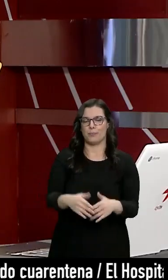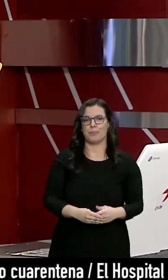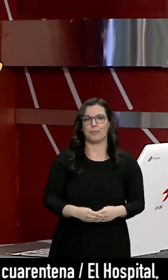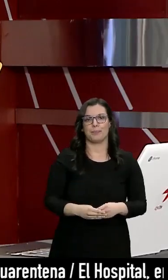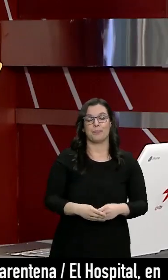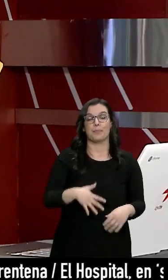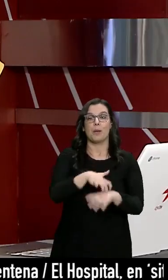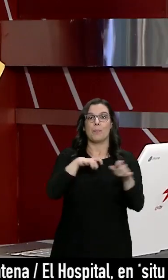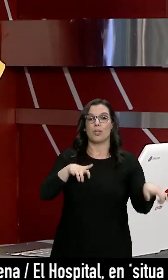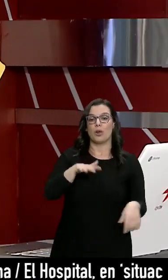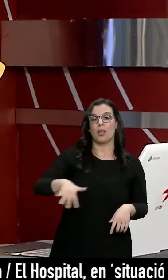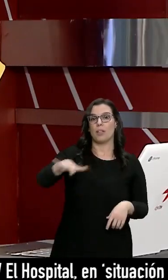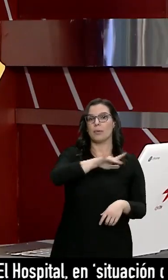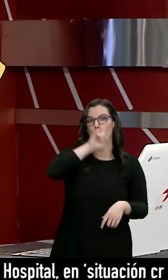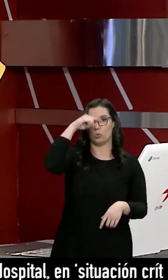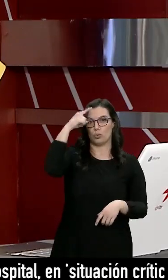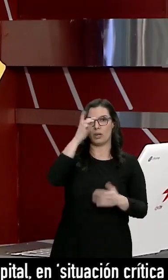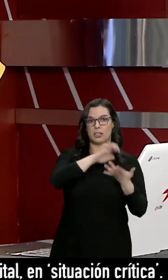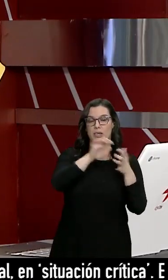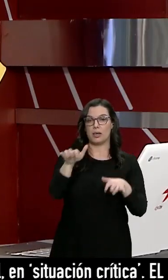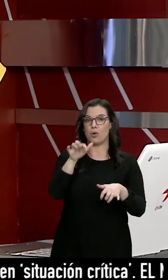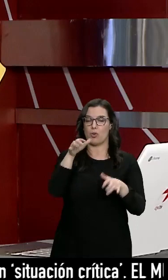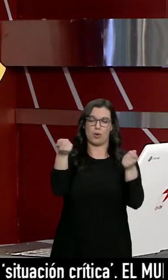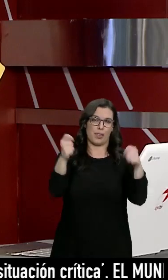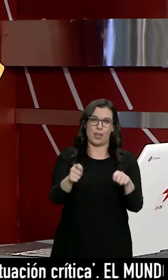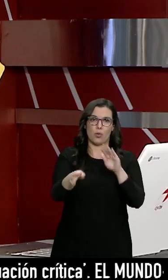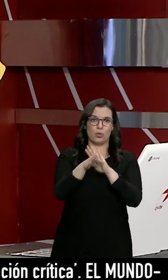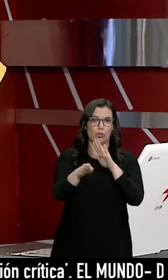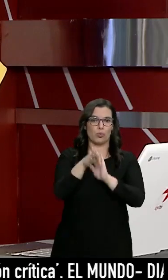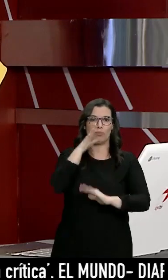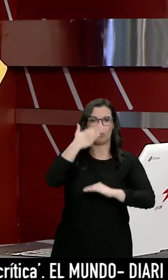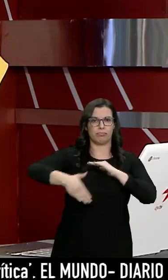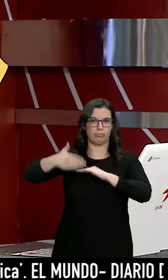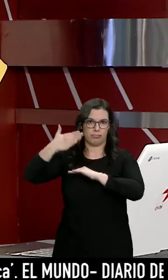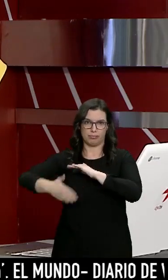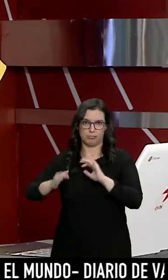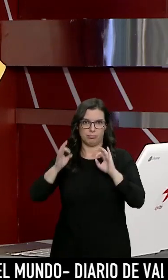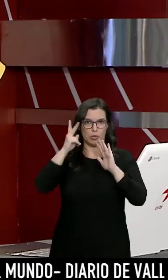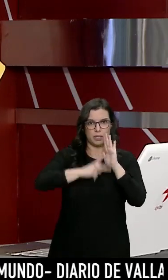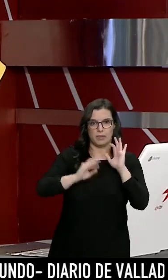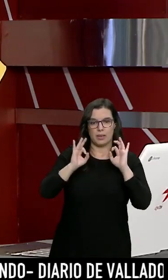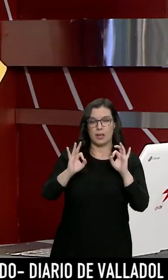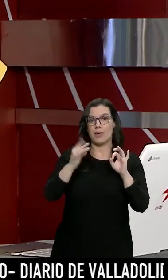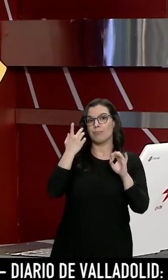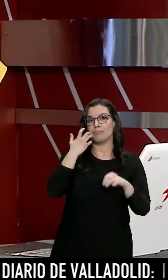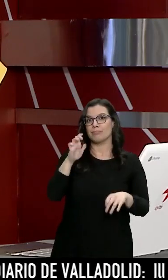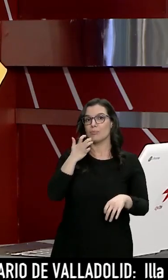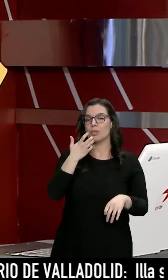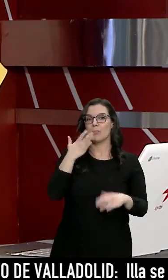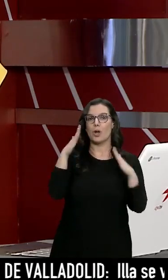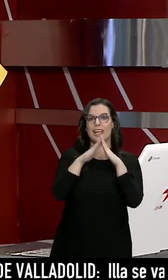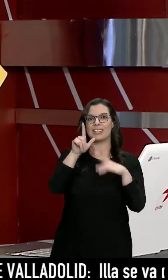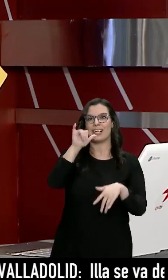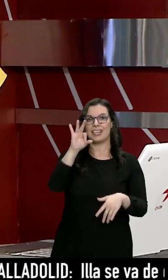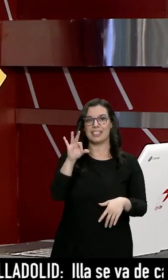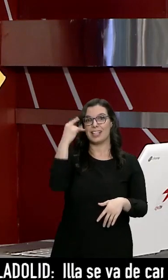La mayoría de los espacios culturales de la comunidad permanecen cerrados por las restricciones, pero hay excepciones. La Casa Lis